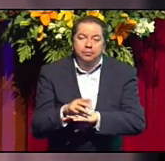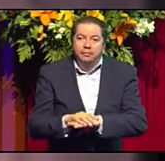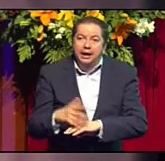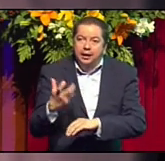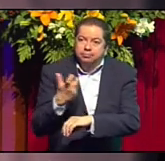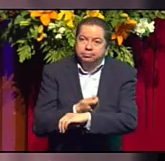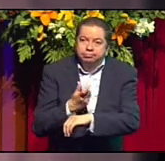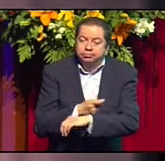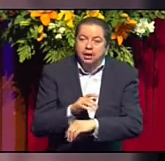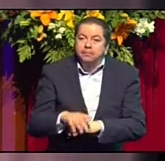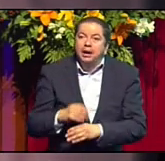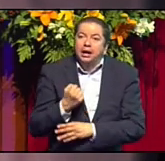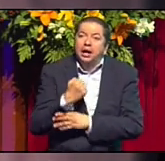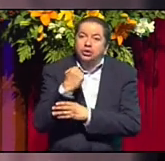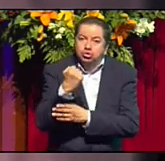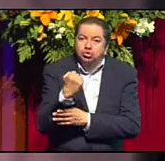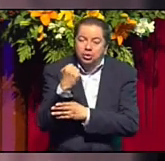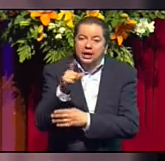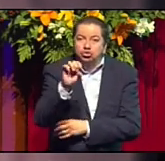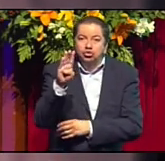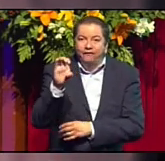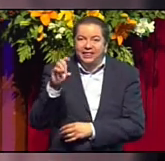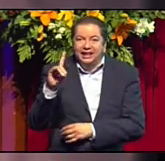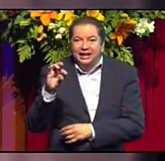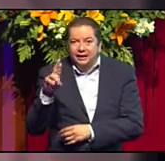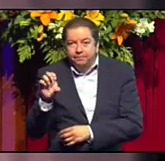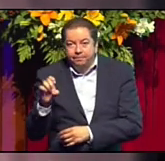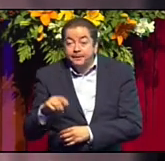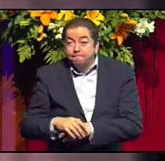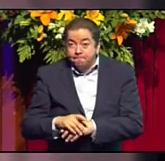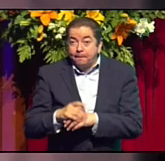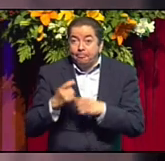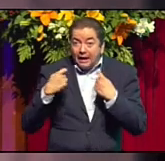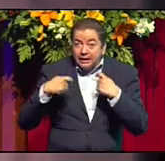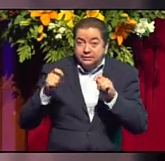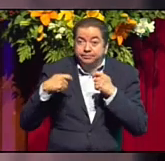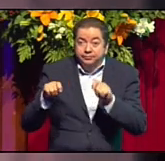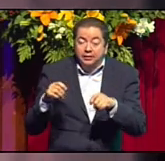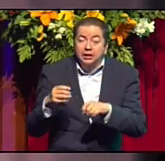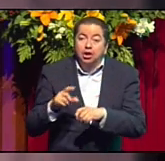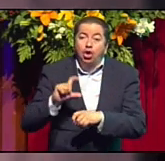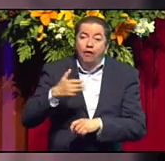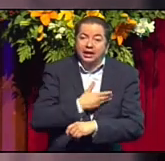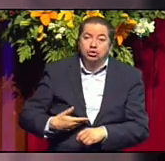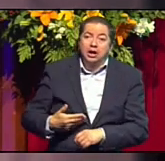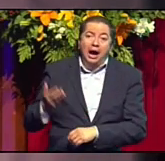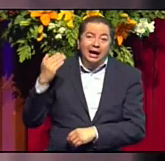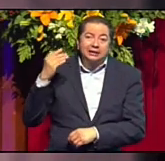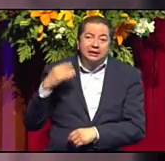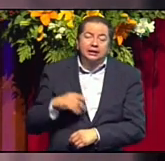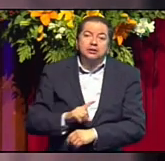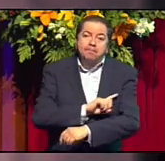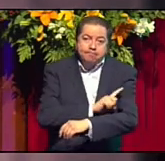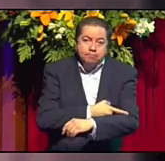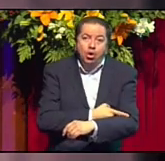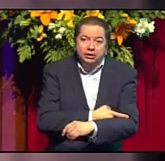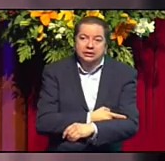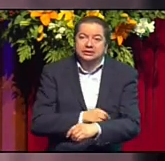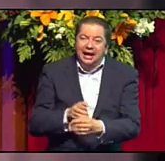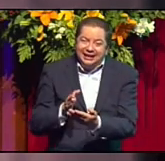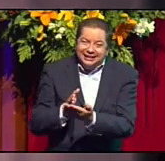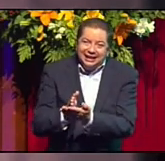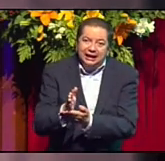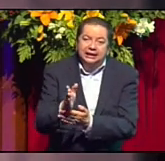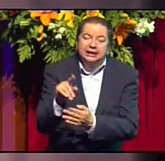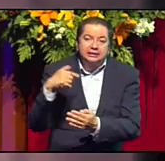Sundere es fundamental, y ojalá que, como la Sundere lo ha intentado en gobiernos anteriores, efectivamente de poder potenciar esta línea que es